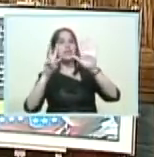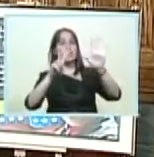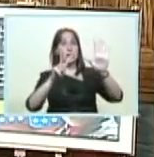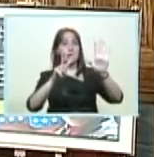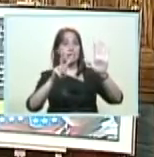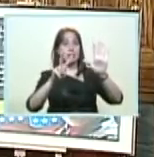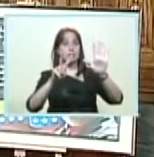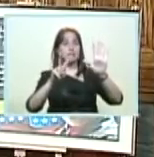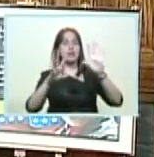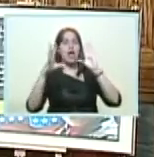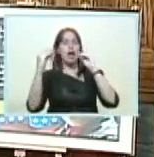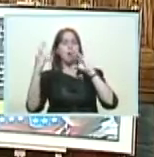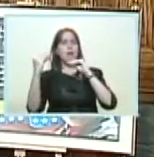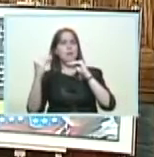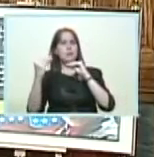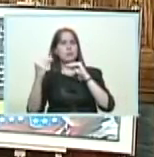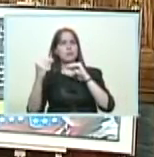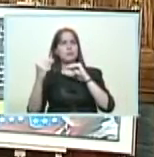1997 hablamos